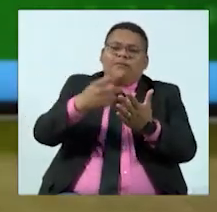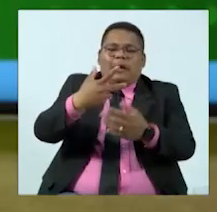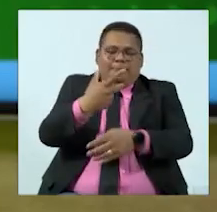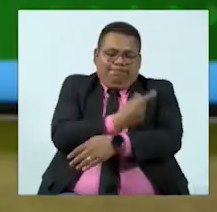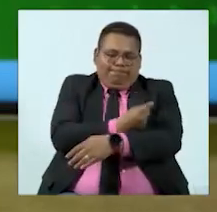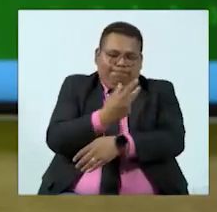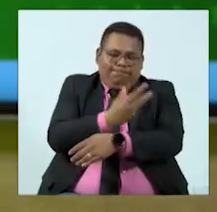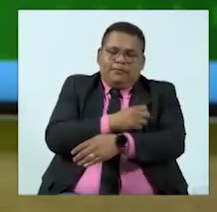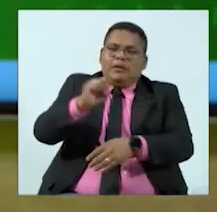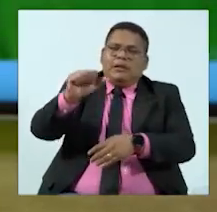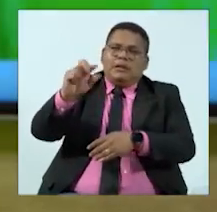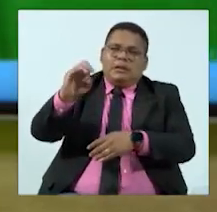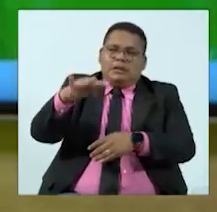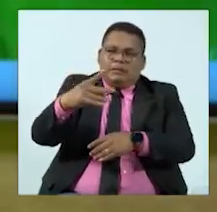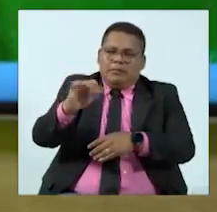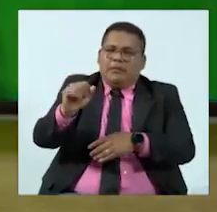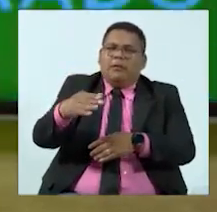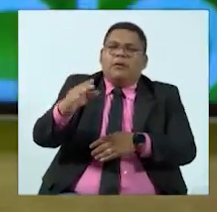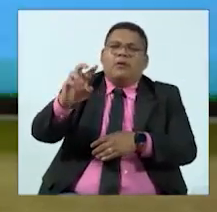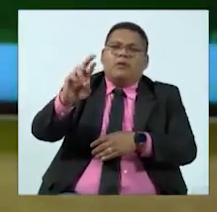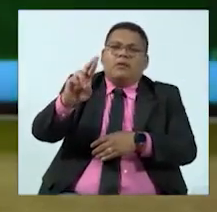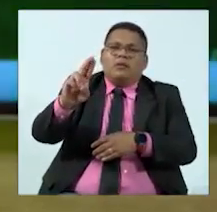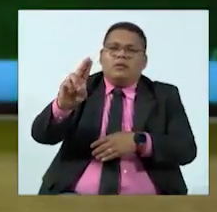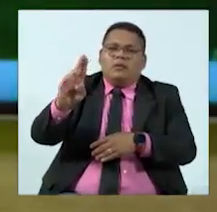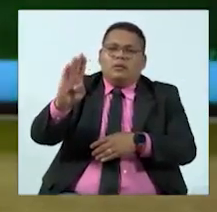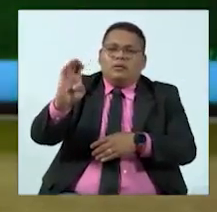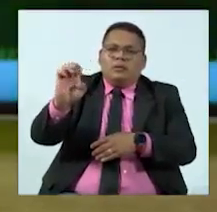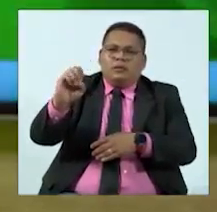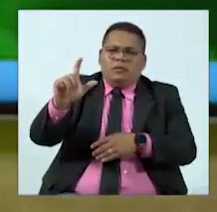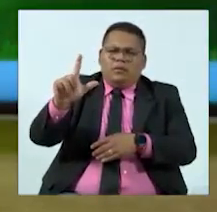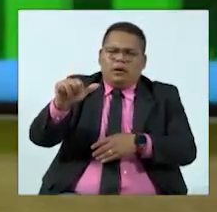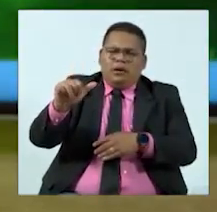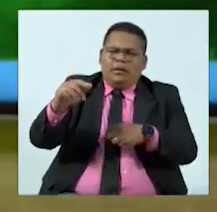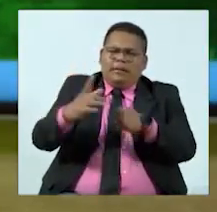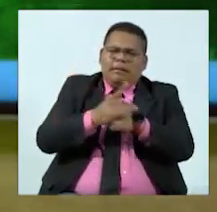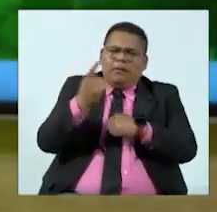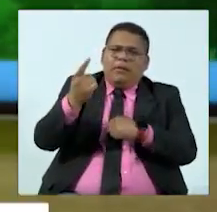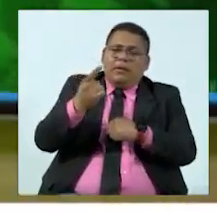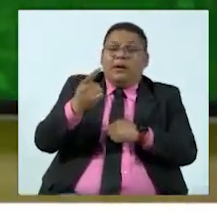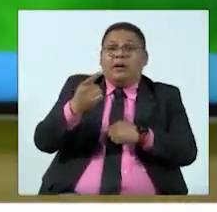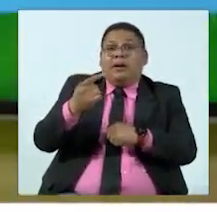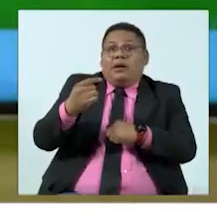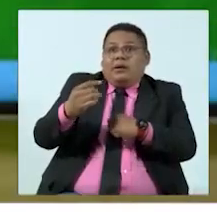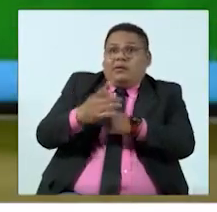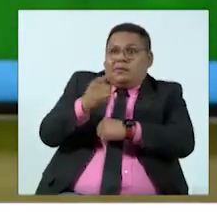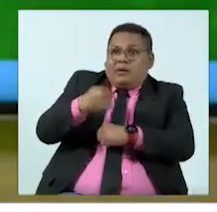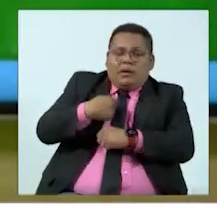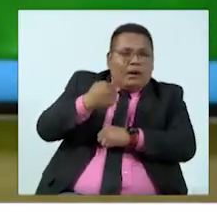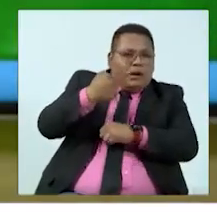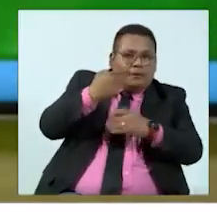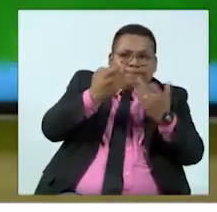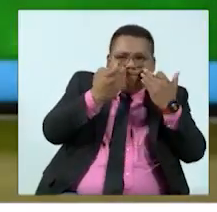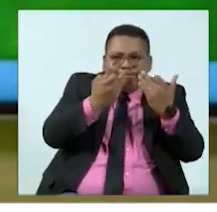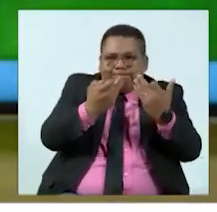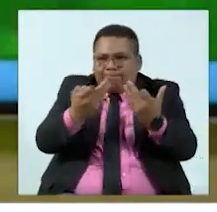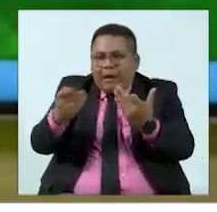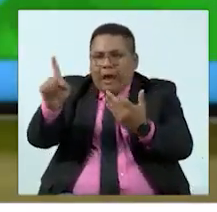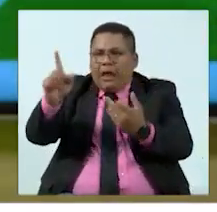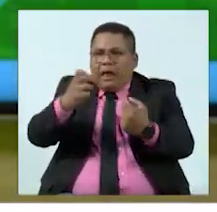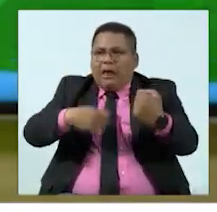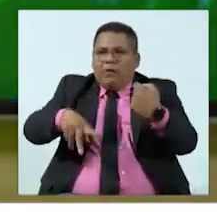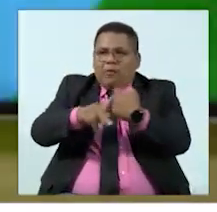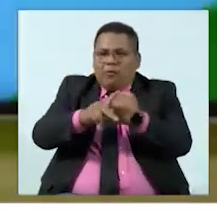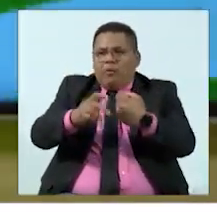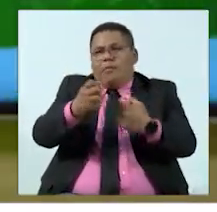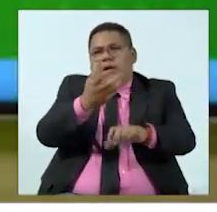de sarampión rubiola eh motivo Pues creo que nos hemos dado cuenta de la incidencia de casos que se han presentado en Europa en Estados